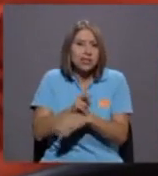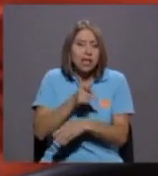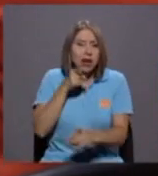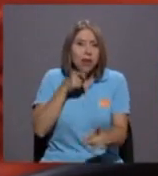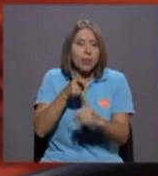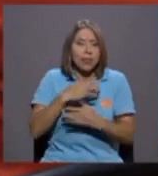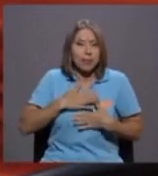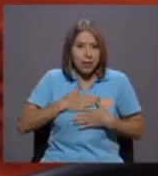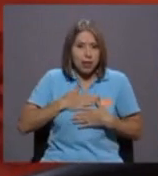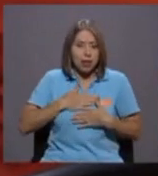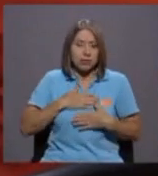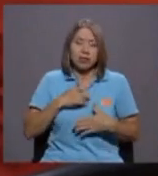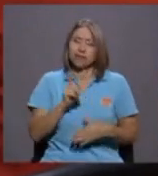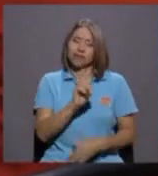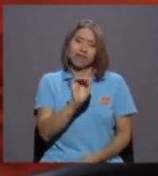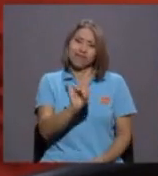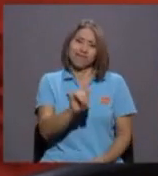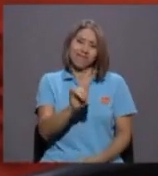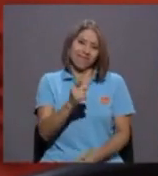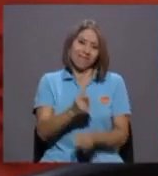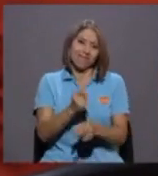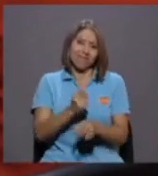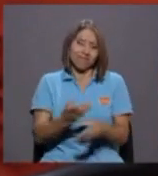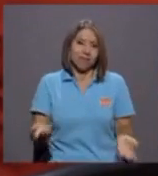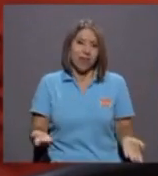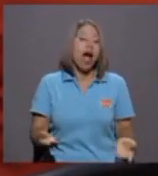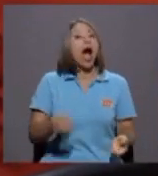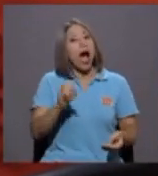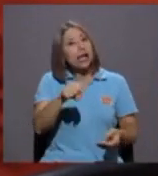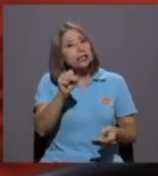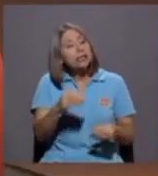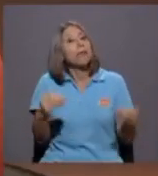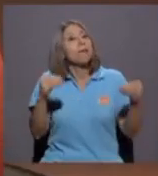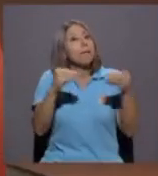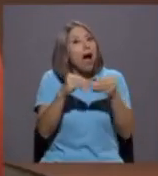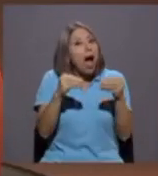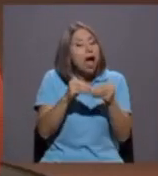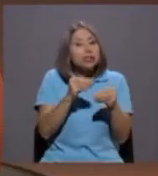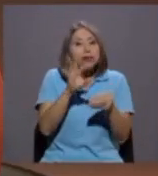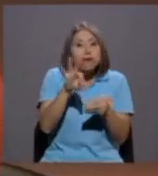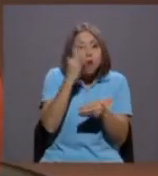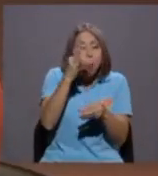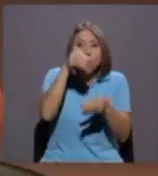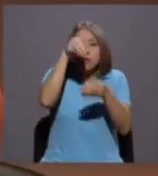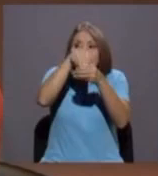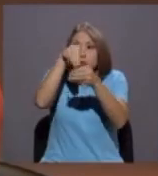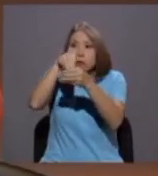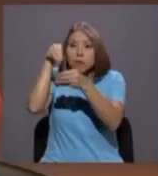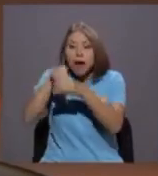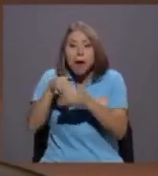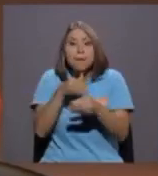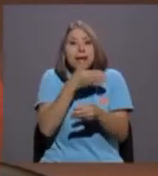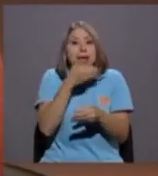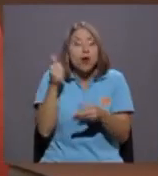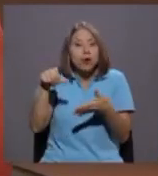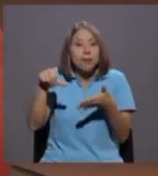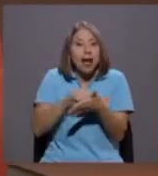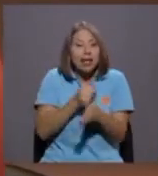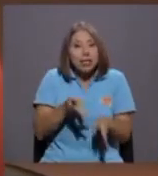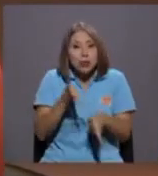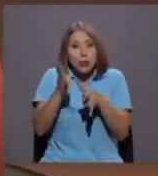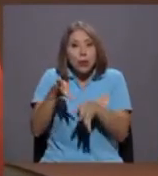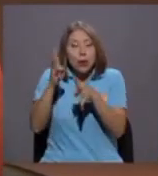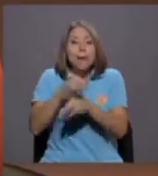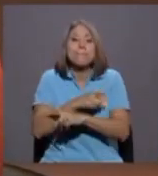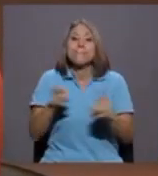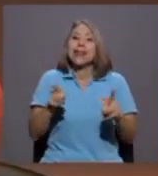eso no se trata. Entonces, sí, que bueno, más plataformas, mejores páginas, pero con información que sea útil y que sea oportuna para